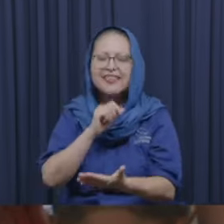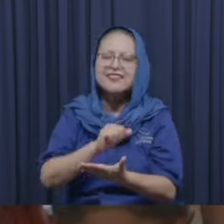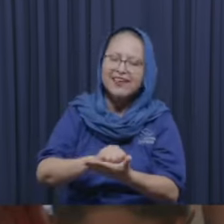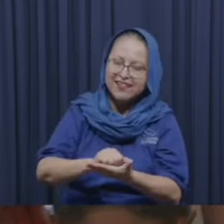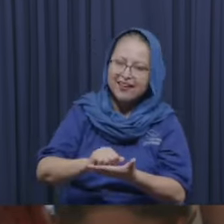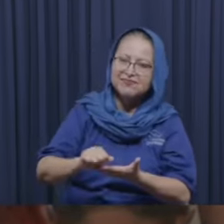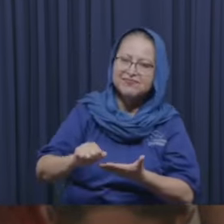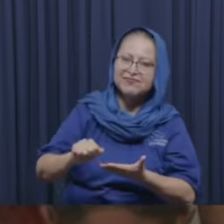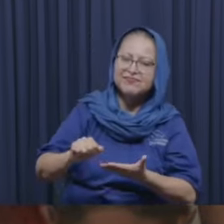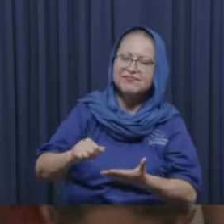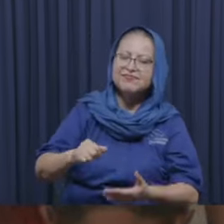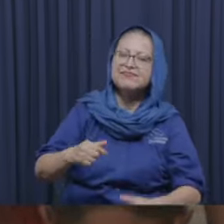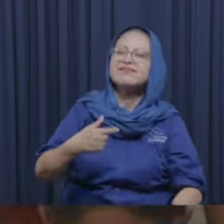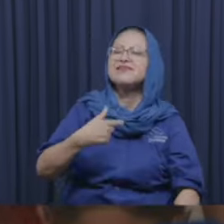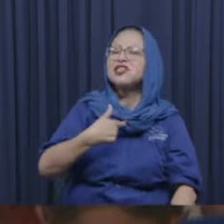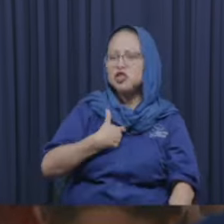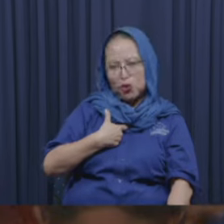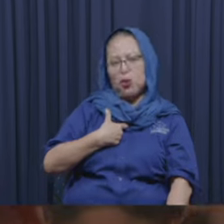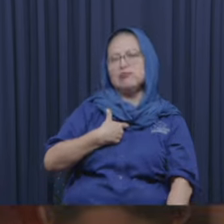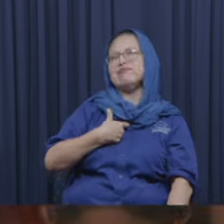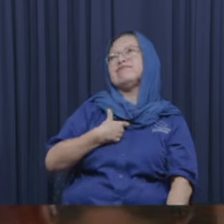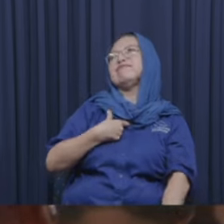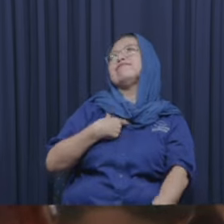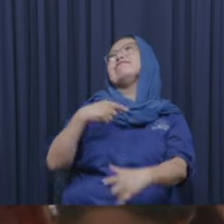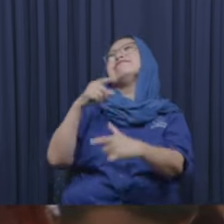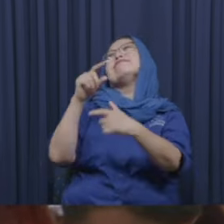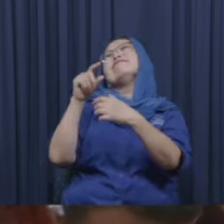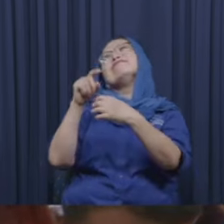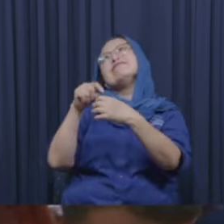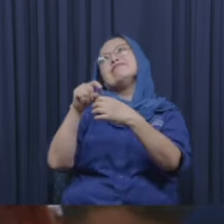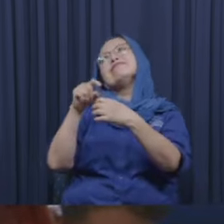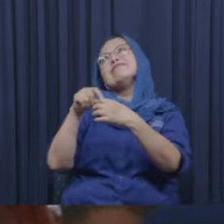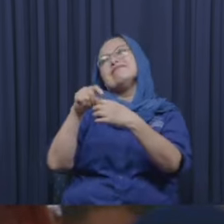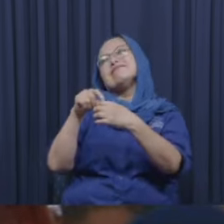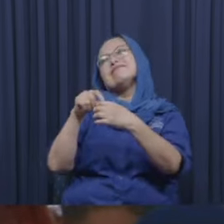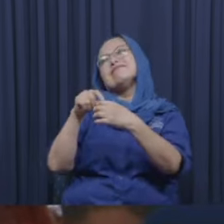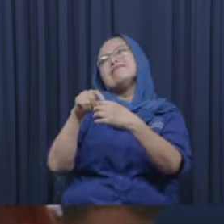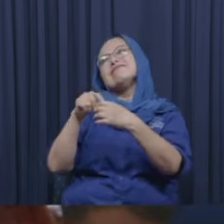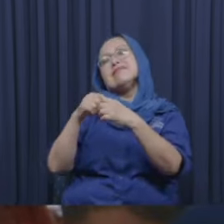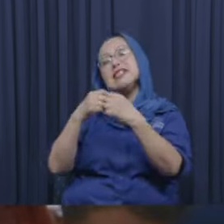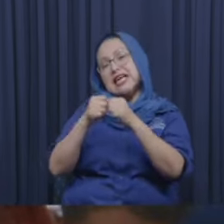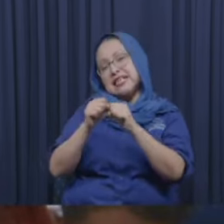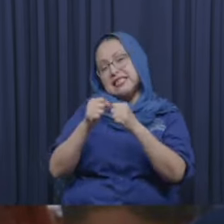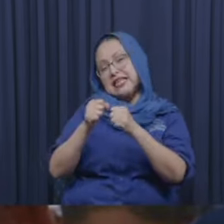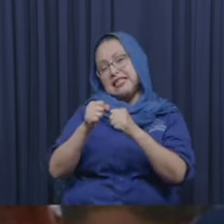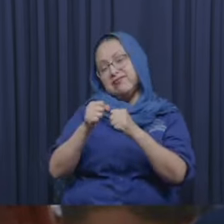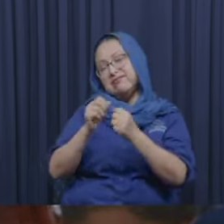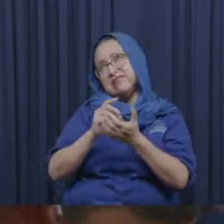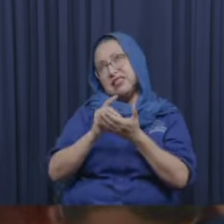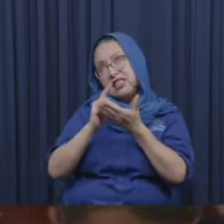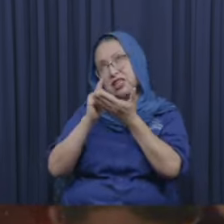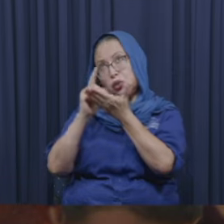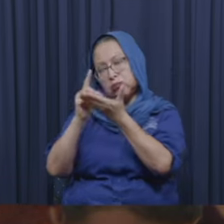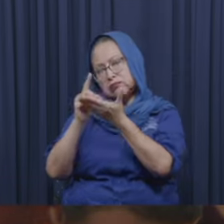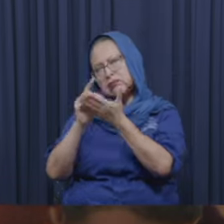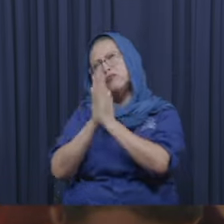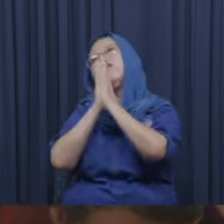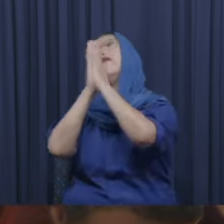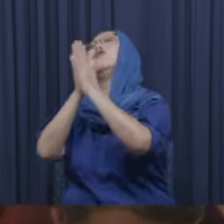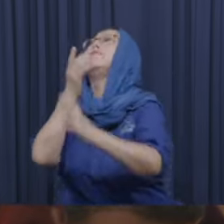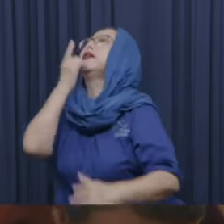Cena nosotros podamos participar dignamente te pedimos